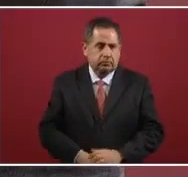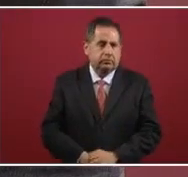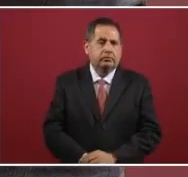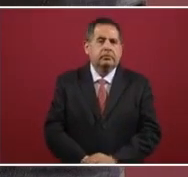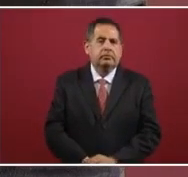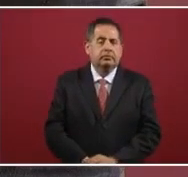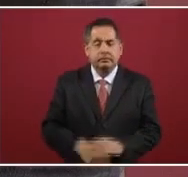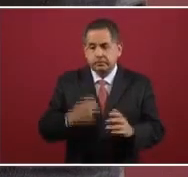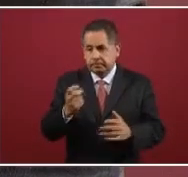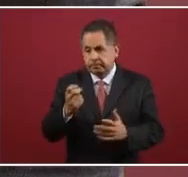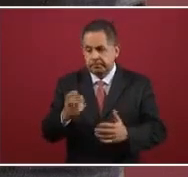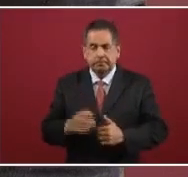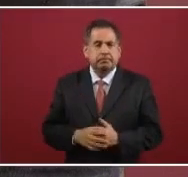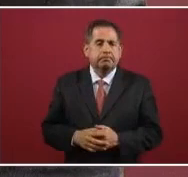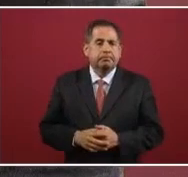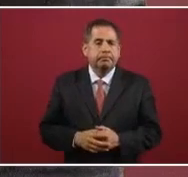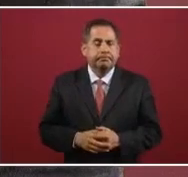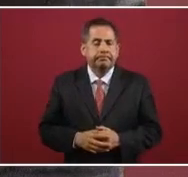Entonces,